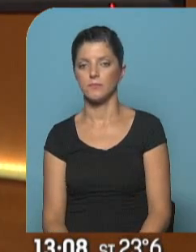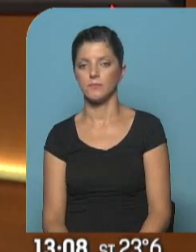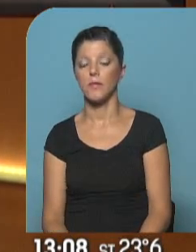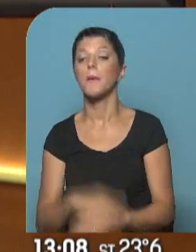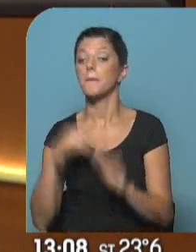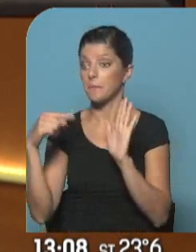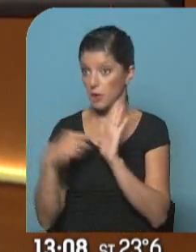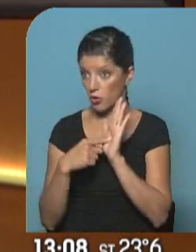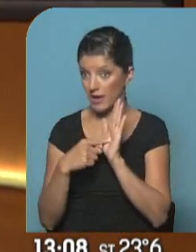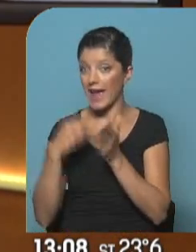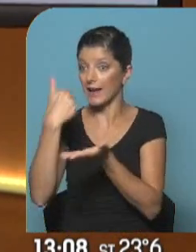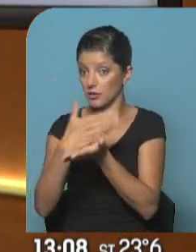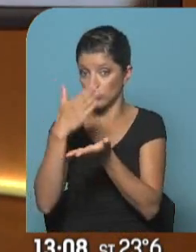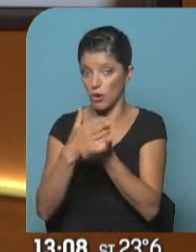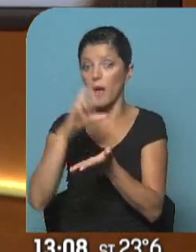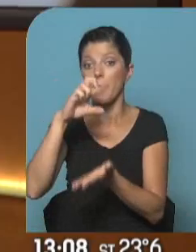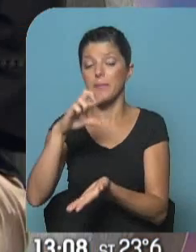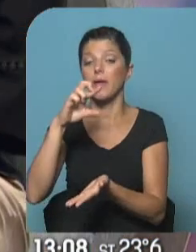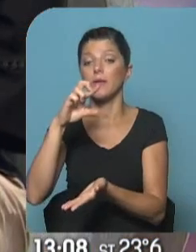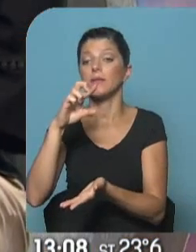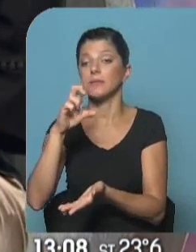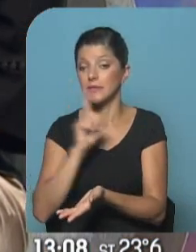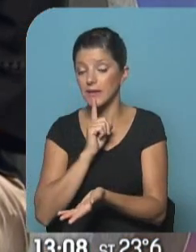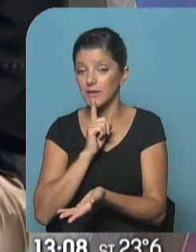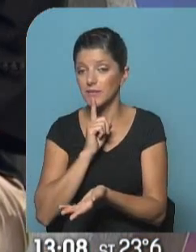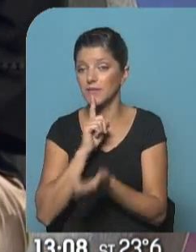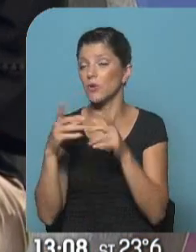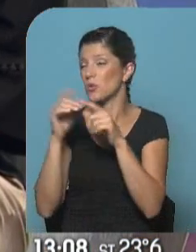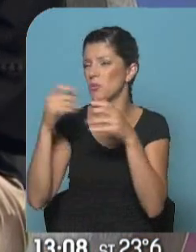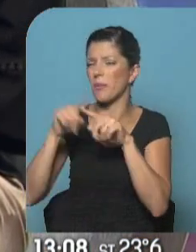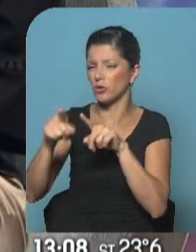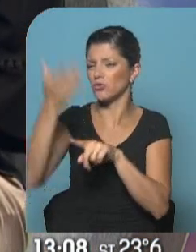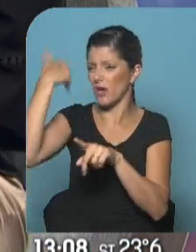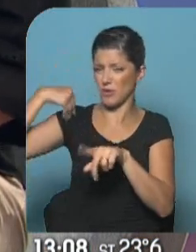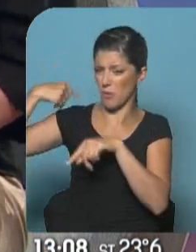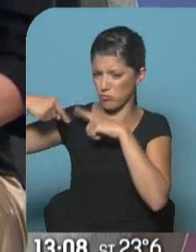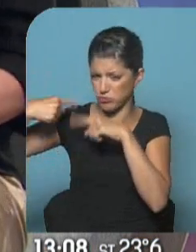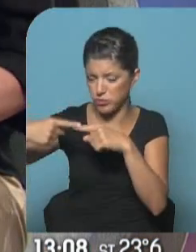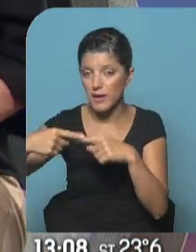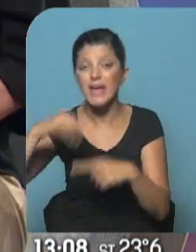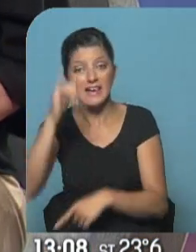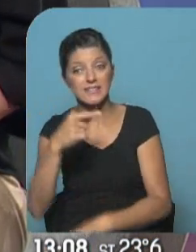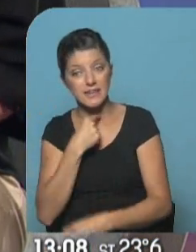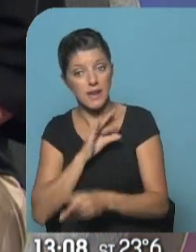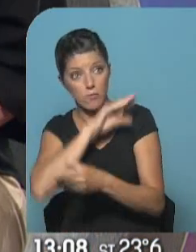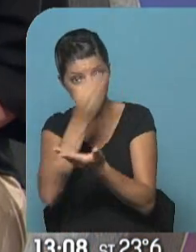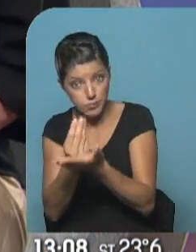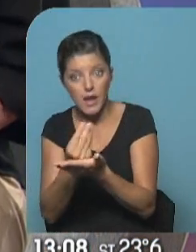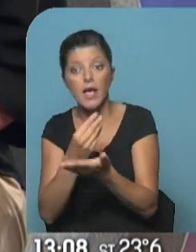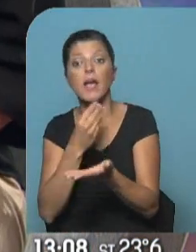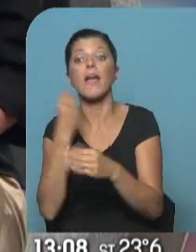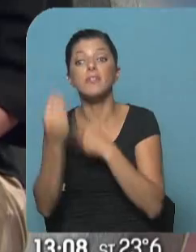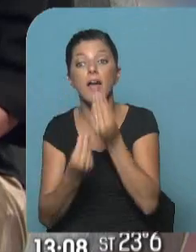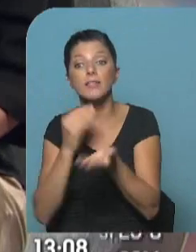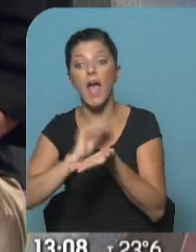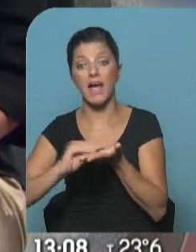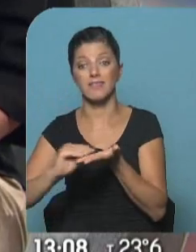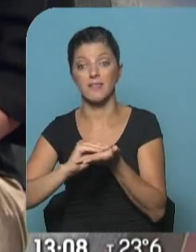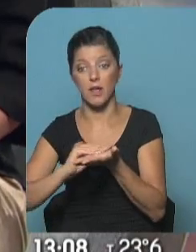inclusive la reducción de penas a empresas que violan leyes de medio ambiente? Sí, hubo una discusión, mucha